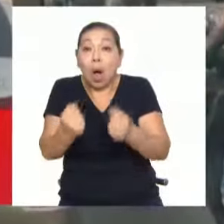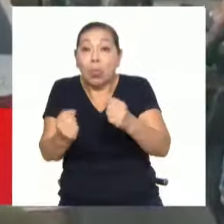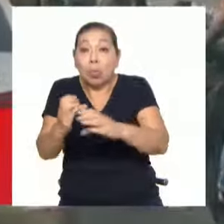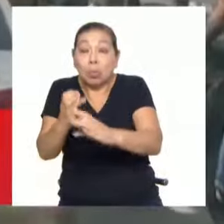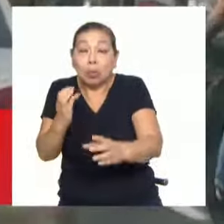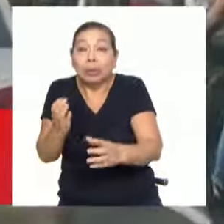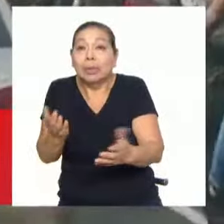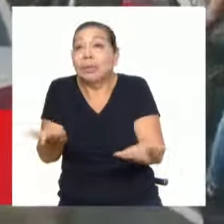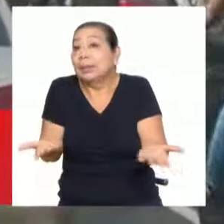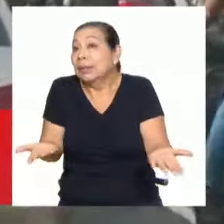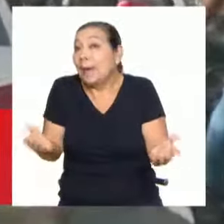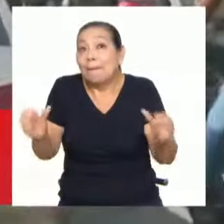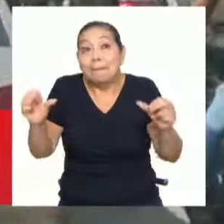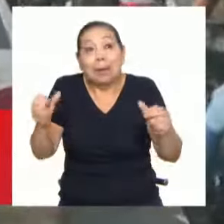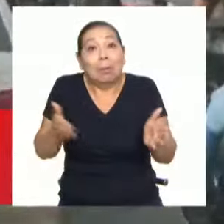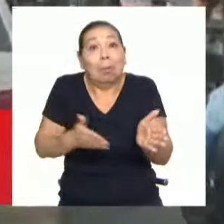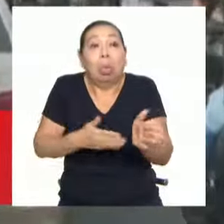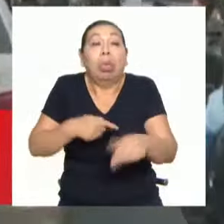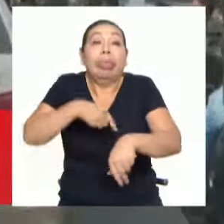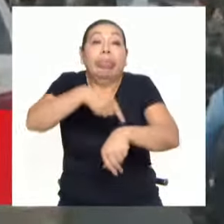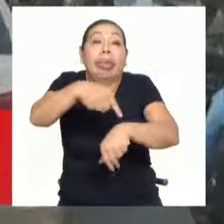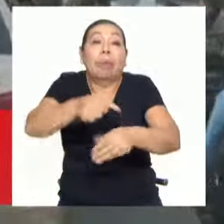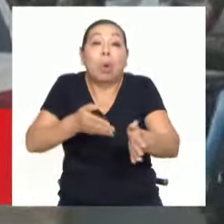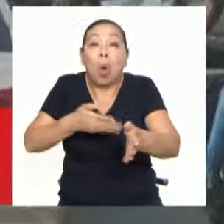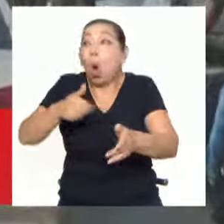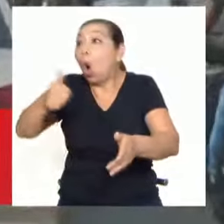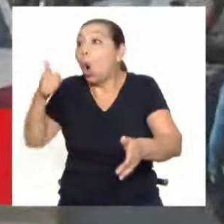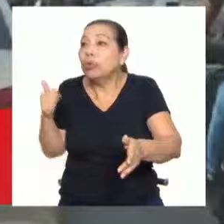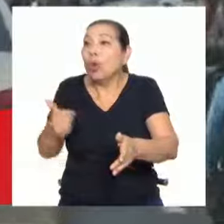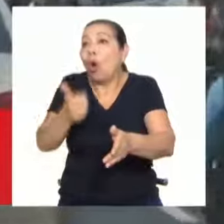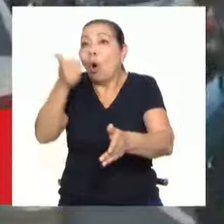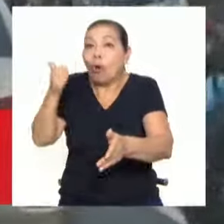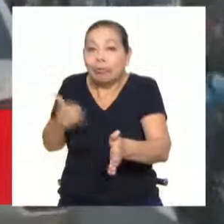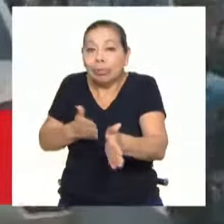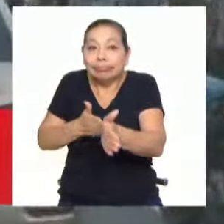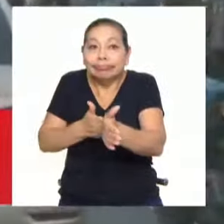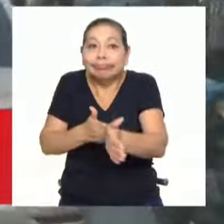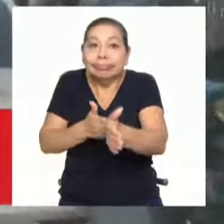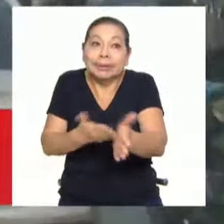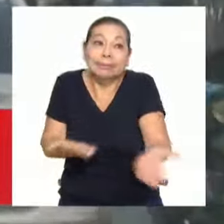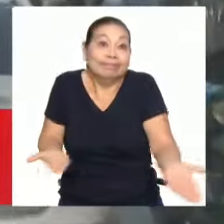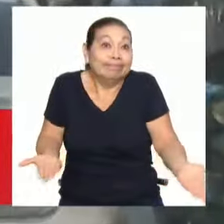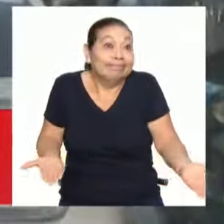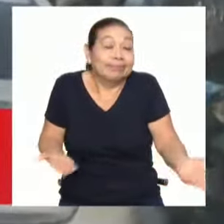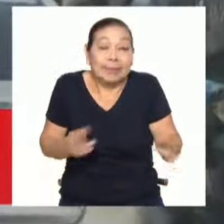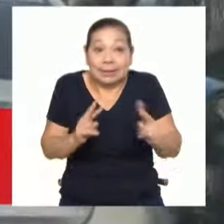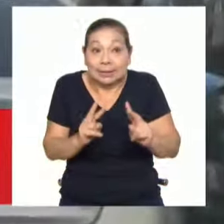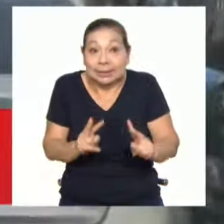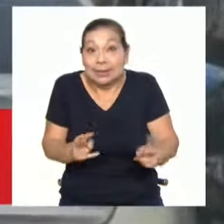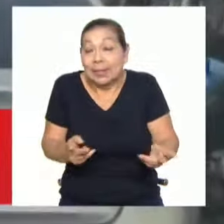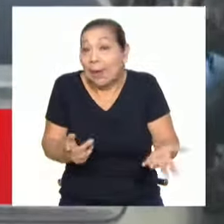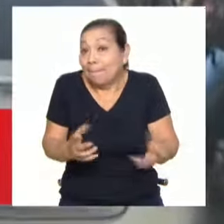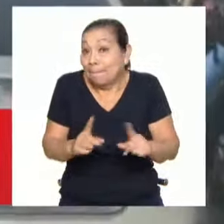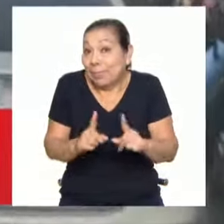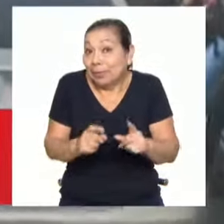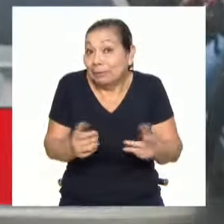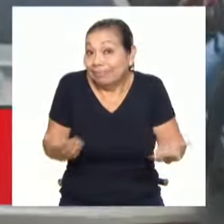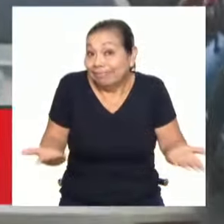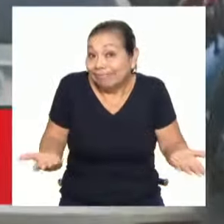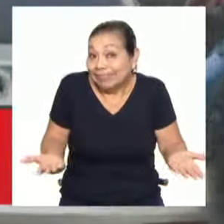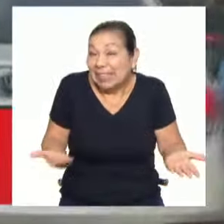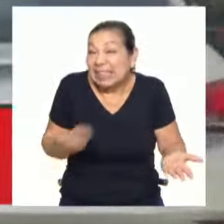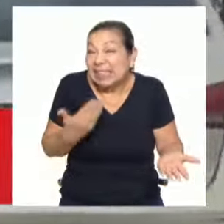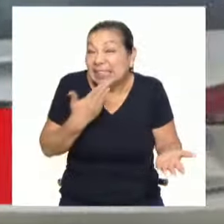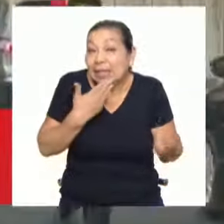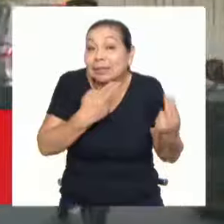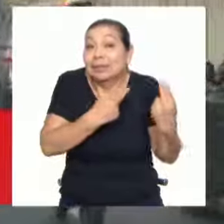y adiós sistema del Metropolitano. Realmente así estamos, este es el servicio que queremos. Ahí dejamos esta pregunta para que quienes